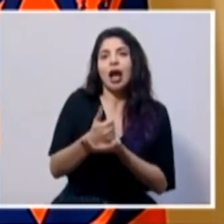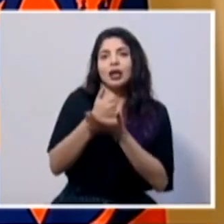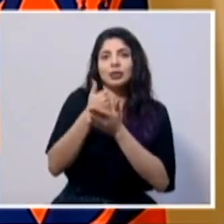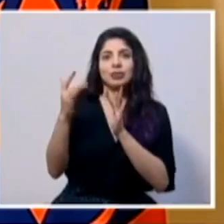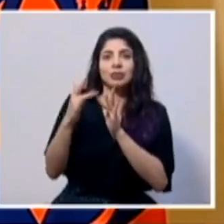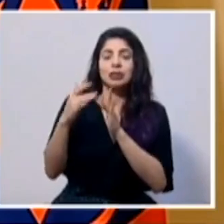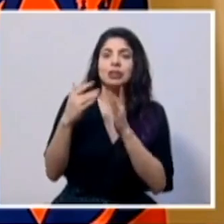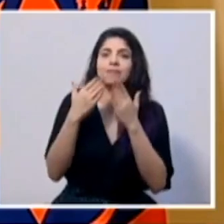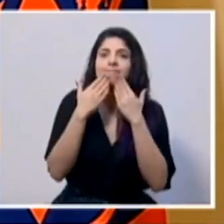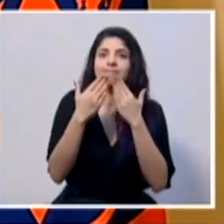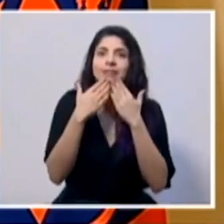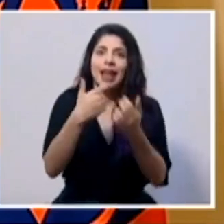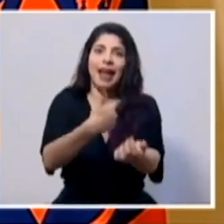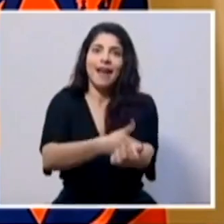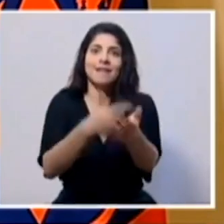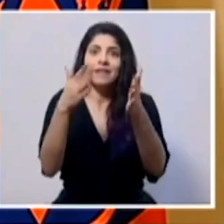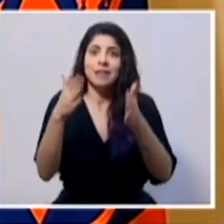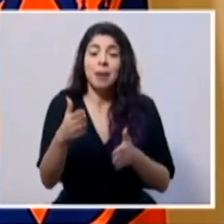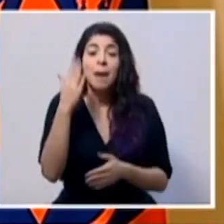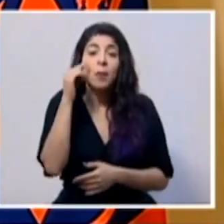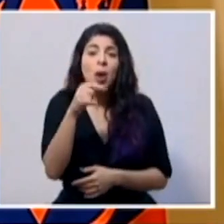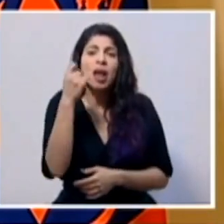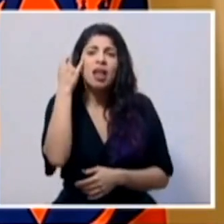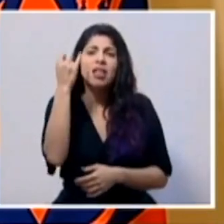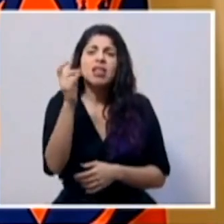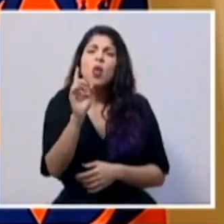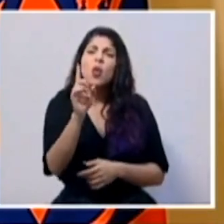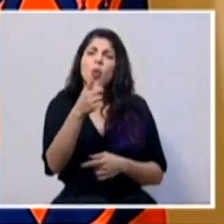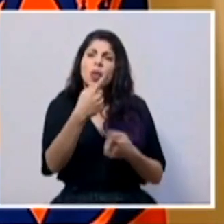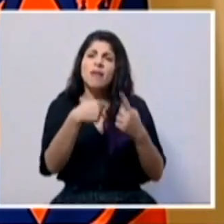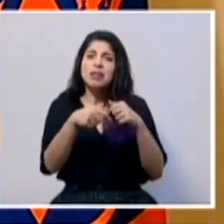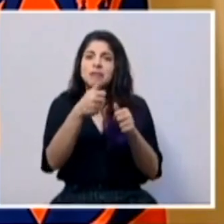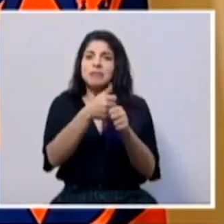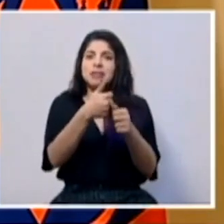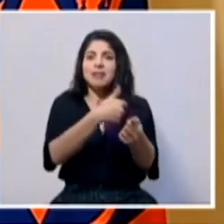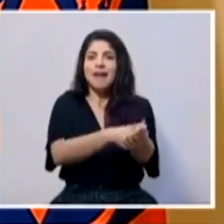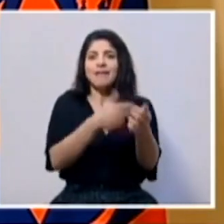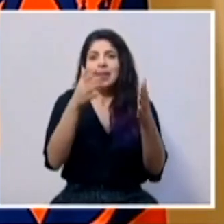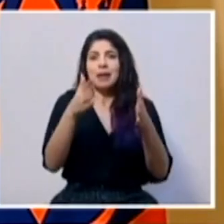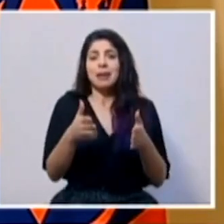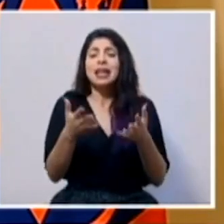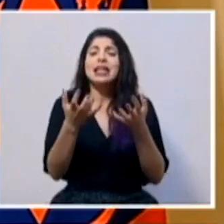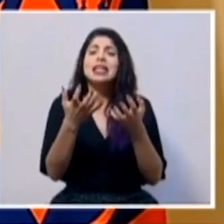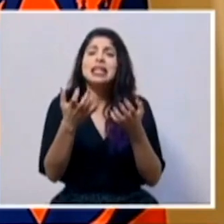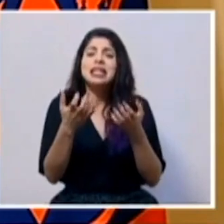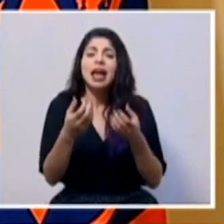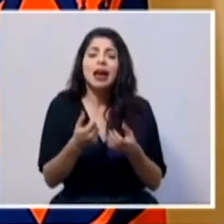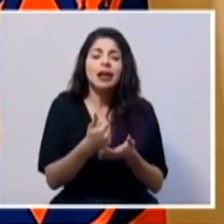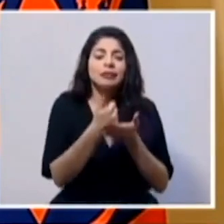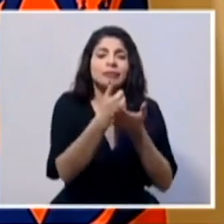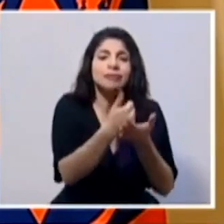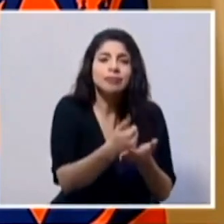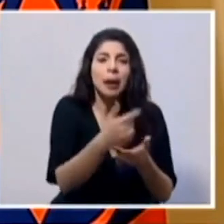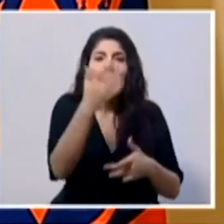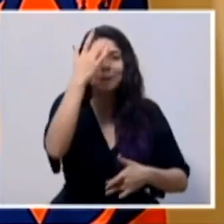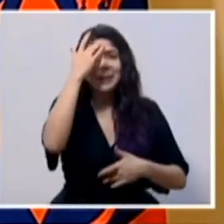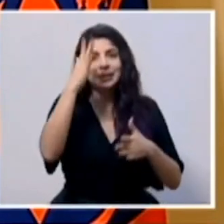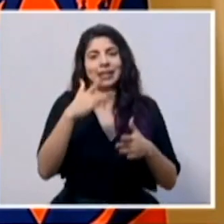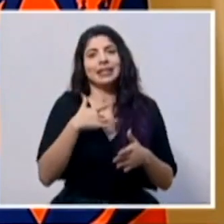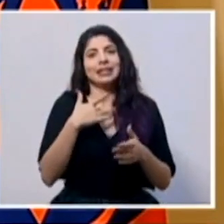al personal de enfermería, porque esta iniciativa nació del personal de enfermería que querían que los pacientes estuvieran más